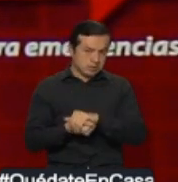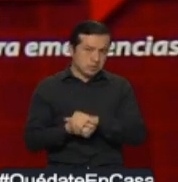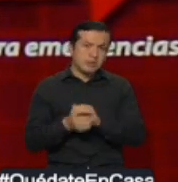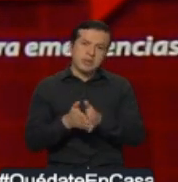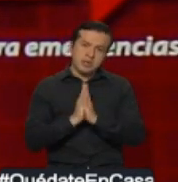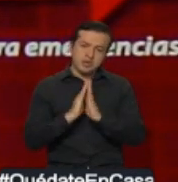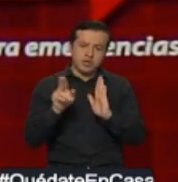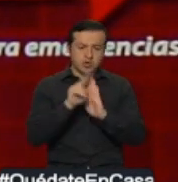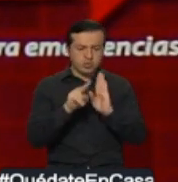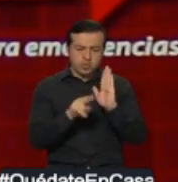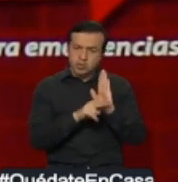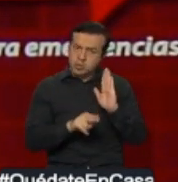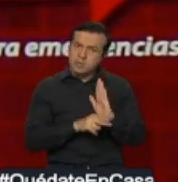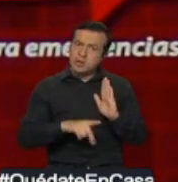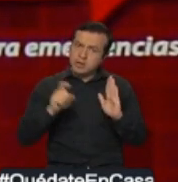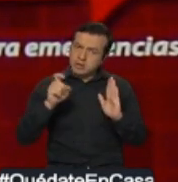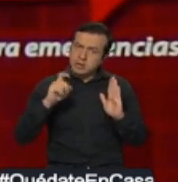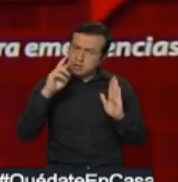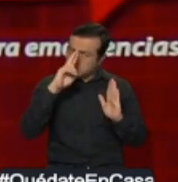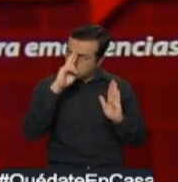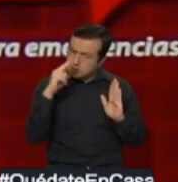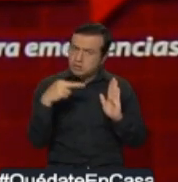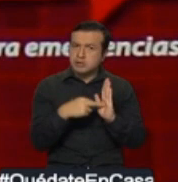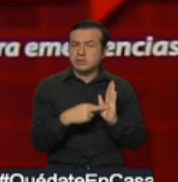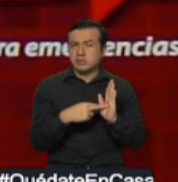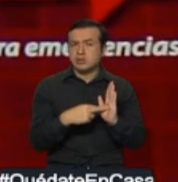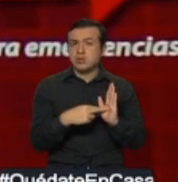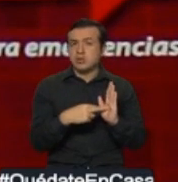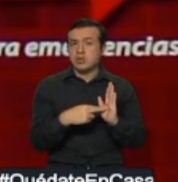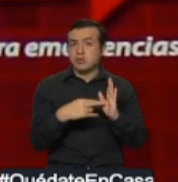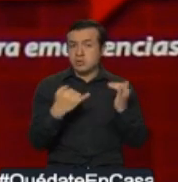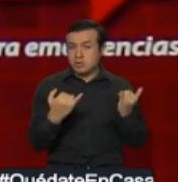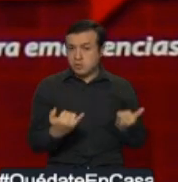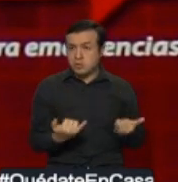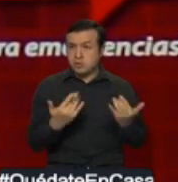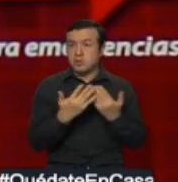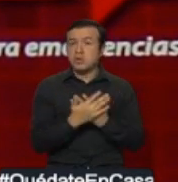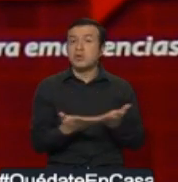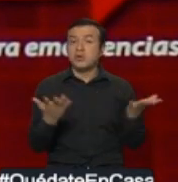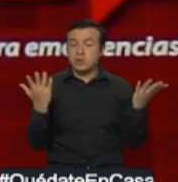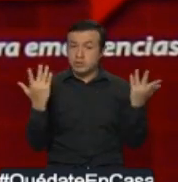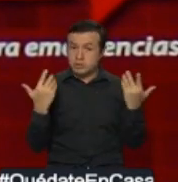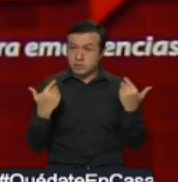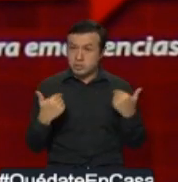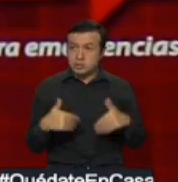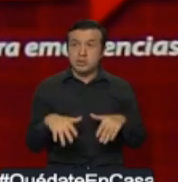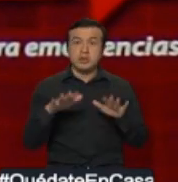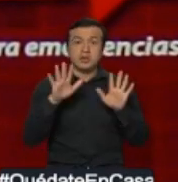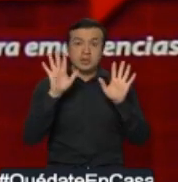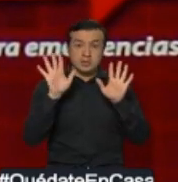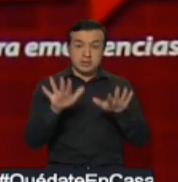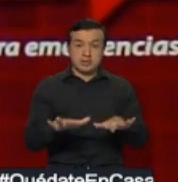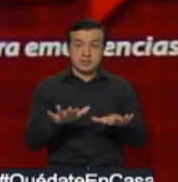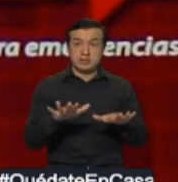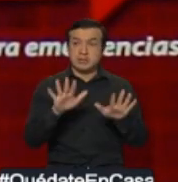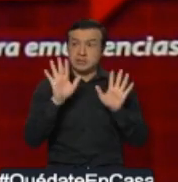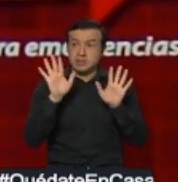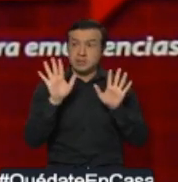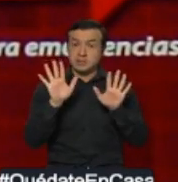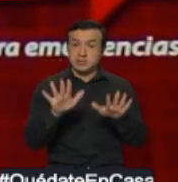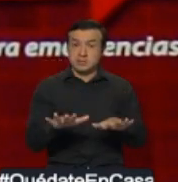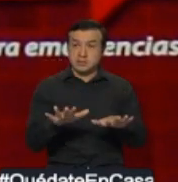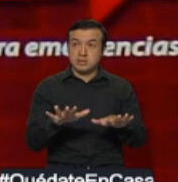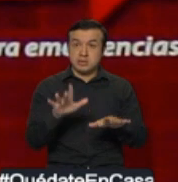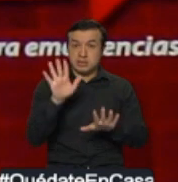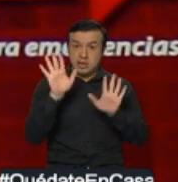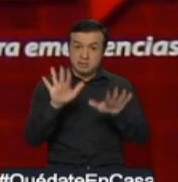normas y que haga su parte. Hoy, a propósito de esta pregunta, hemos superado ya los 10,000 ciudadanos que recibieron su